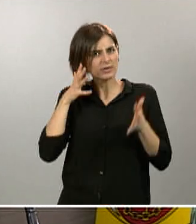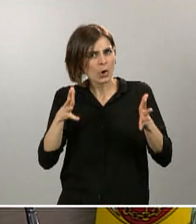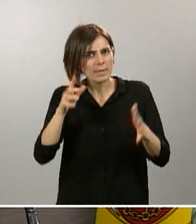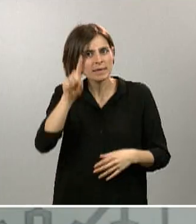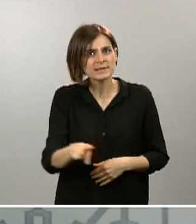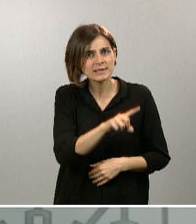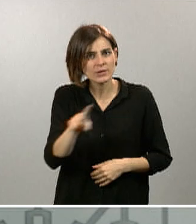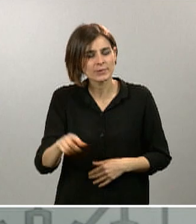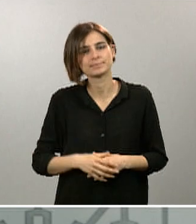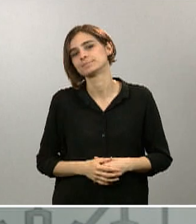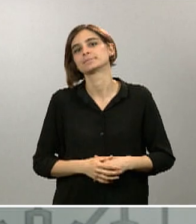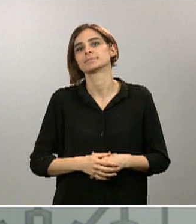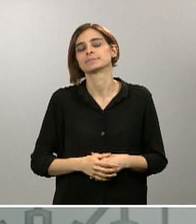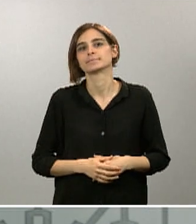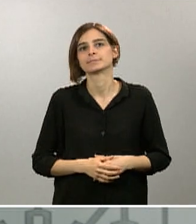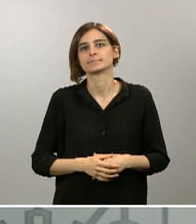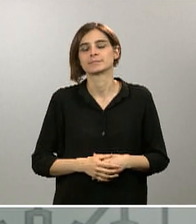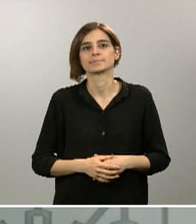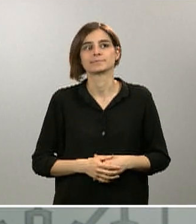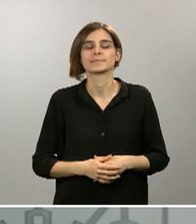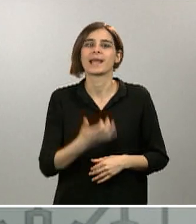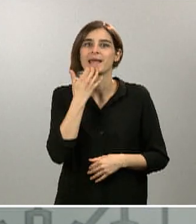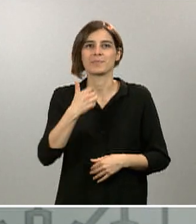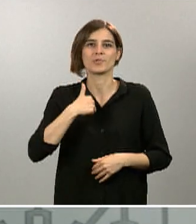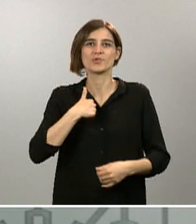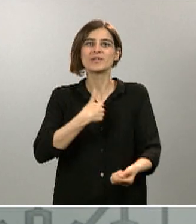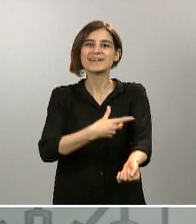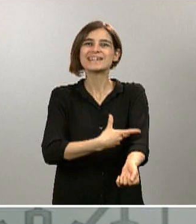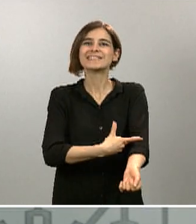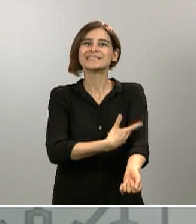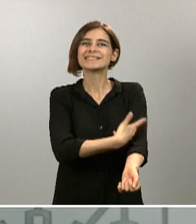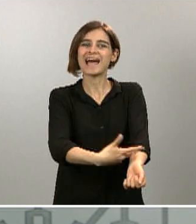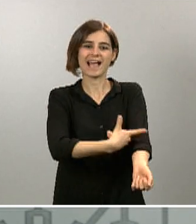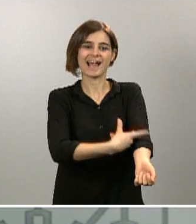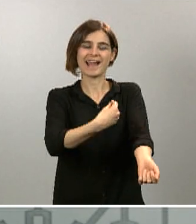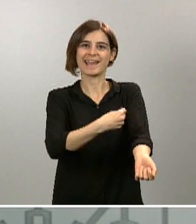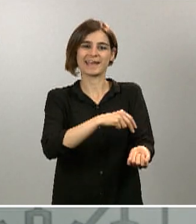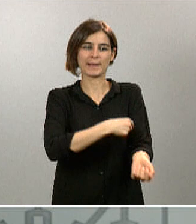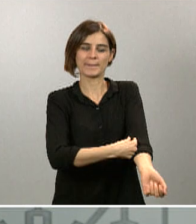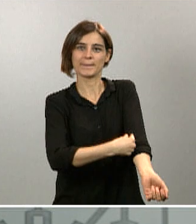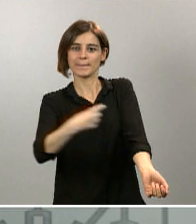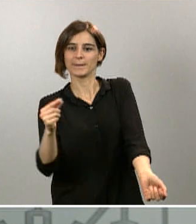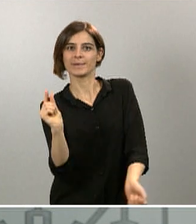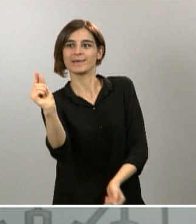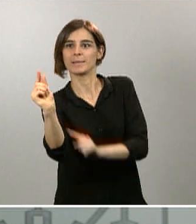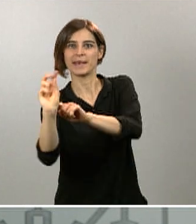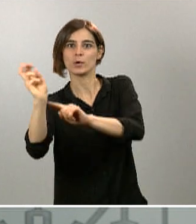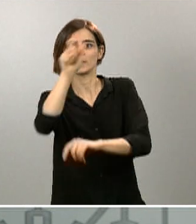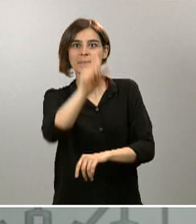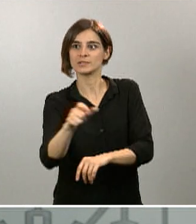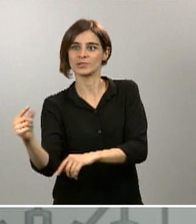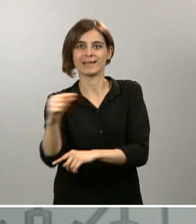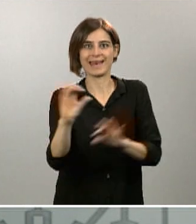he vivido muchos años en países africanos y tengo muchos anticuerpos y trazas de otros